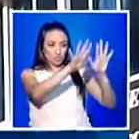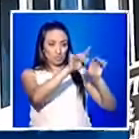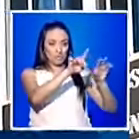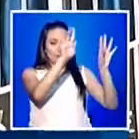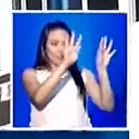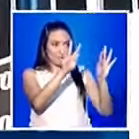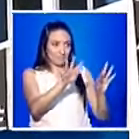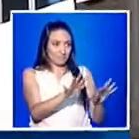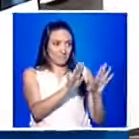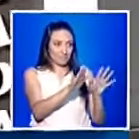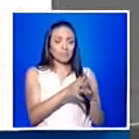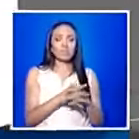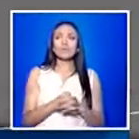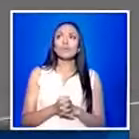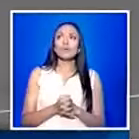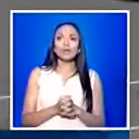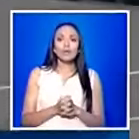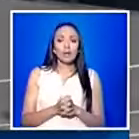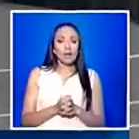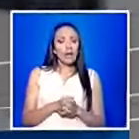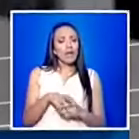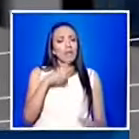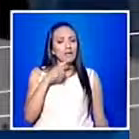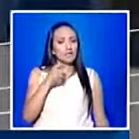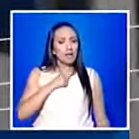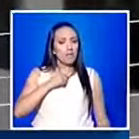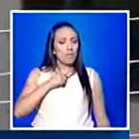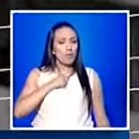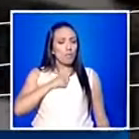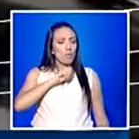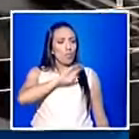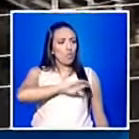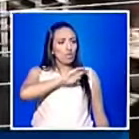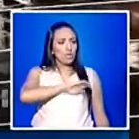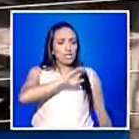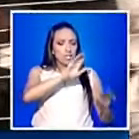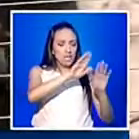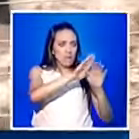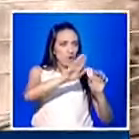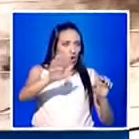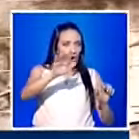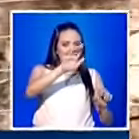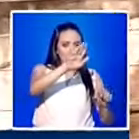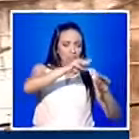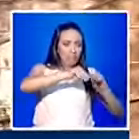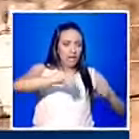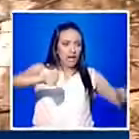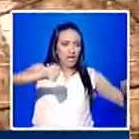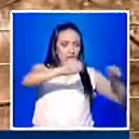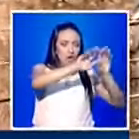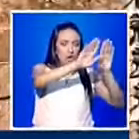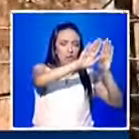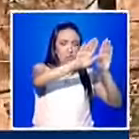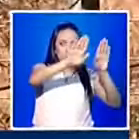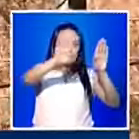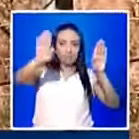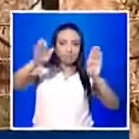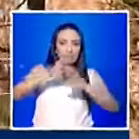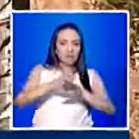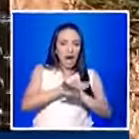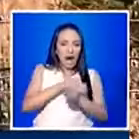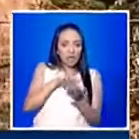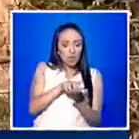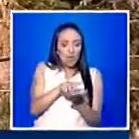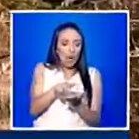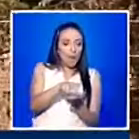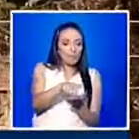que esto es un predio municipal, que antes incluso en ese punto pues había un sendero que